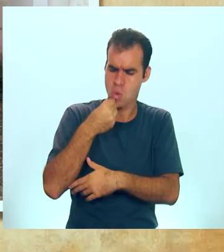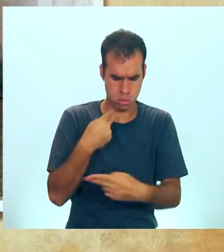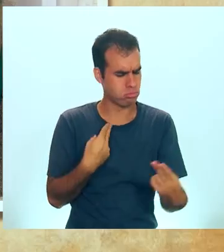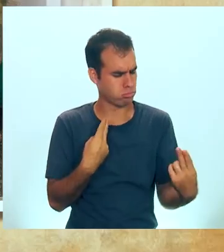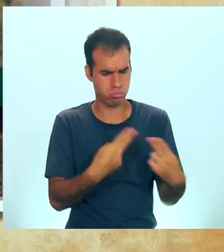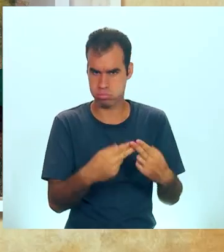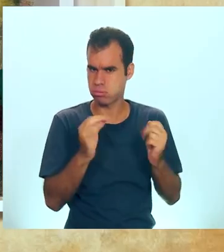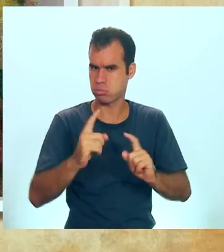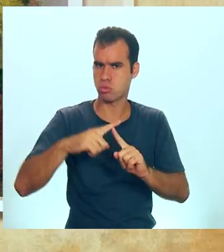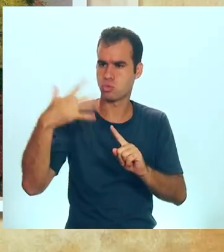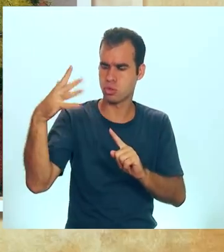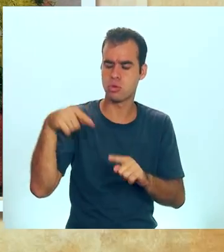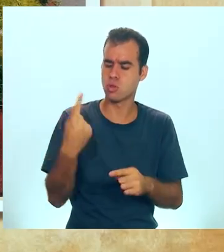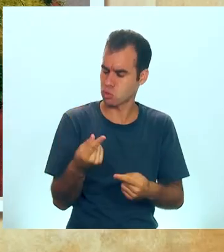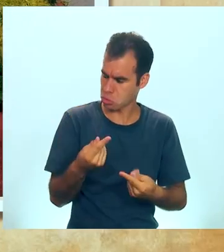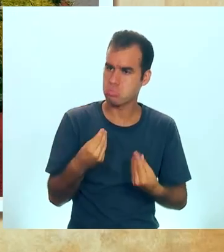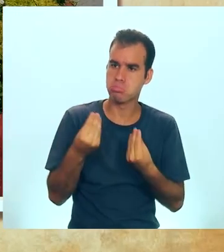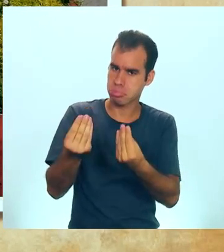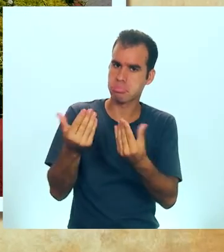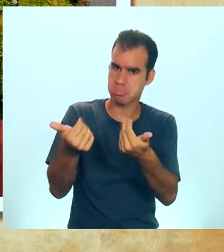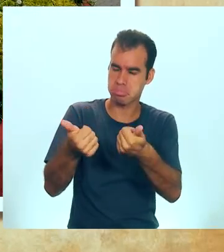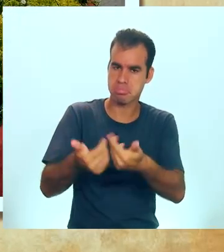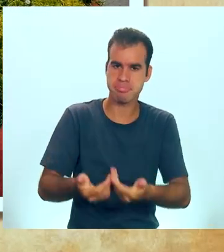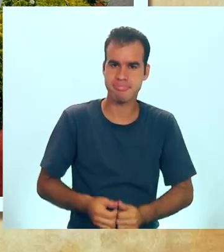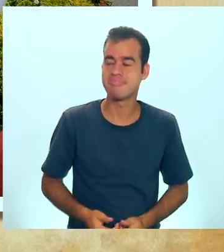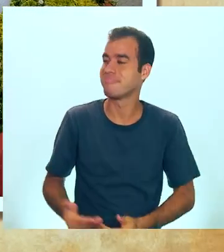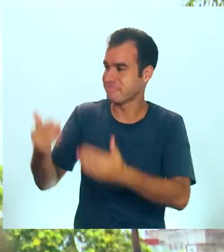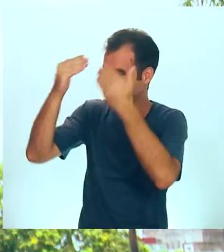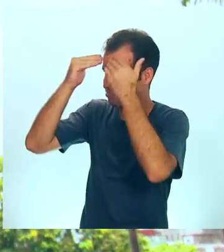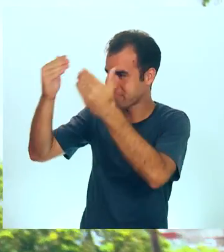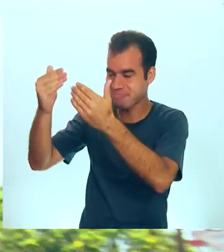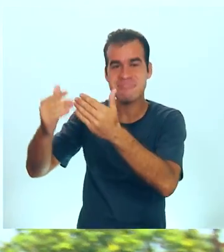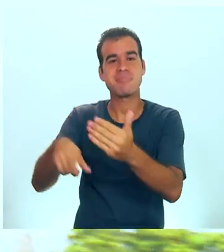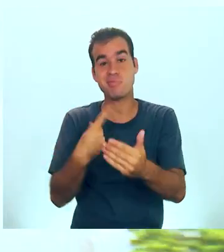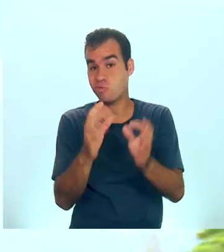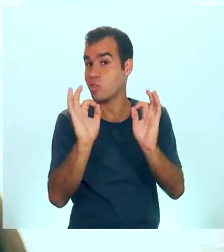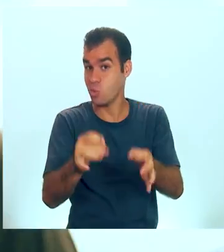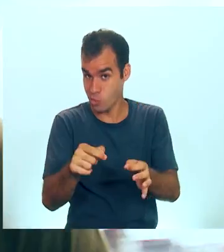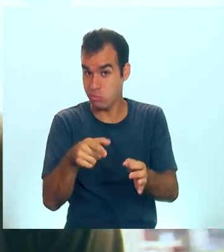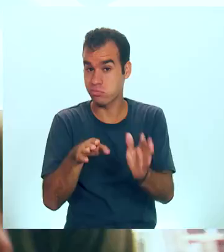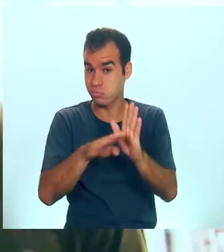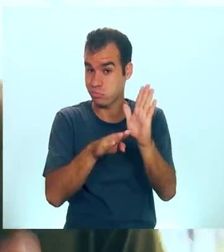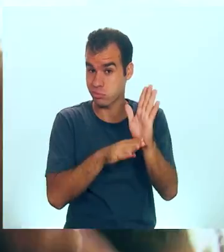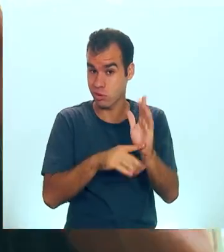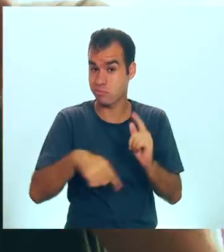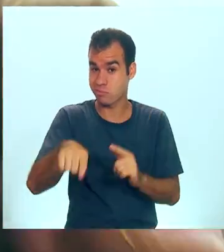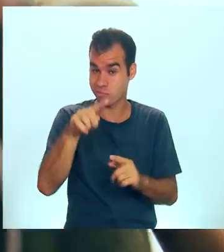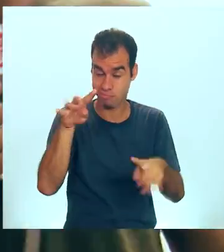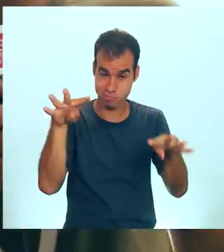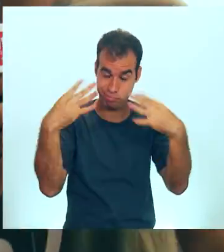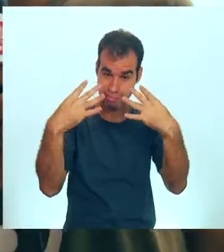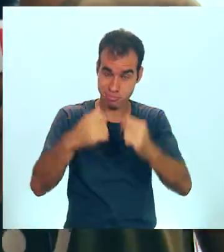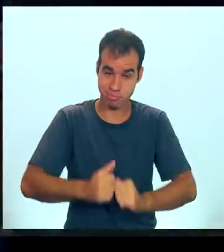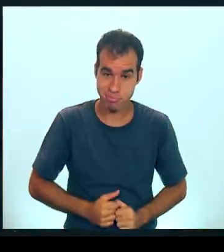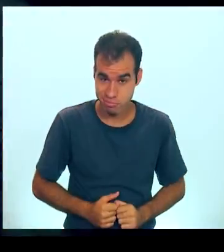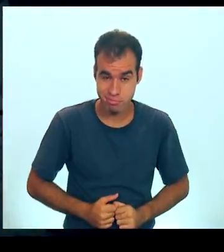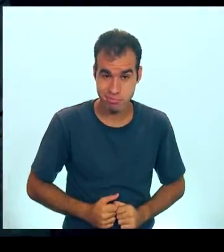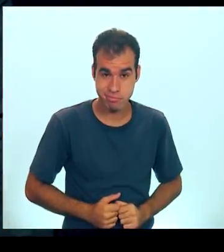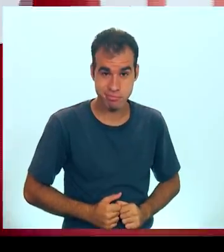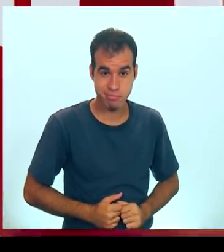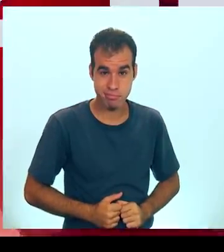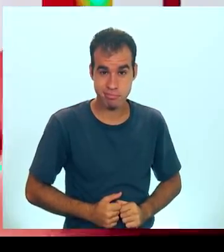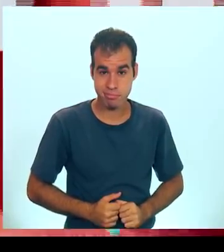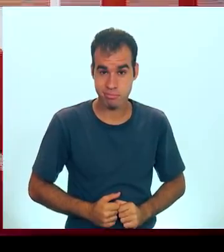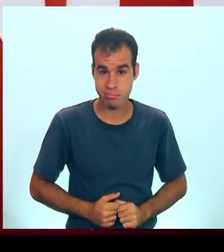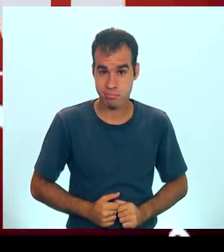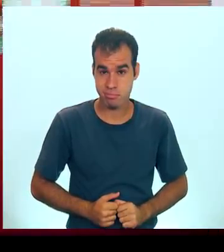que hoy nosotros estamos desarrollando. Bueno, pues muchísimas gracias. Nosotros continuamos en este programa, tu programa, Jóvenes por la Vida. Este virus